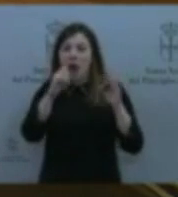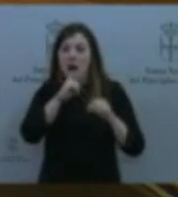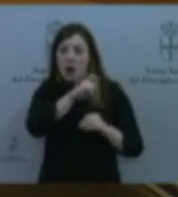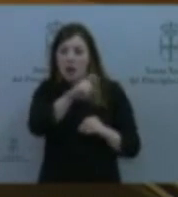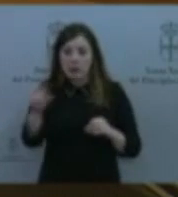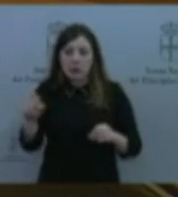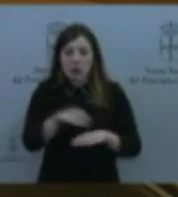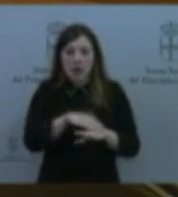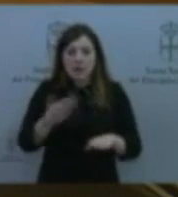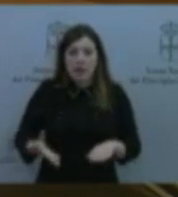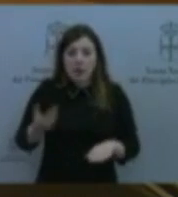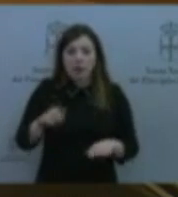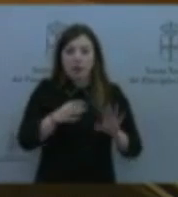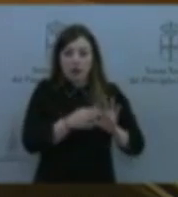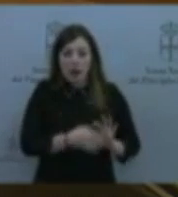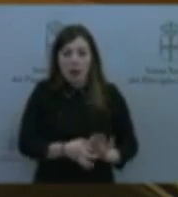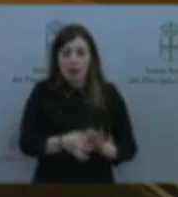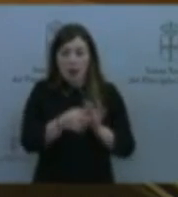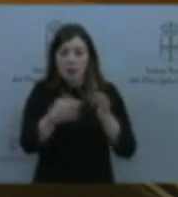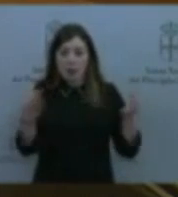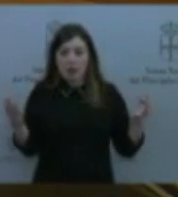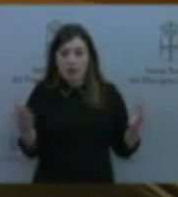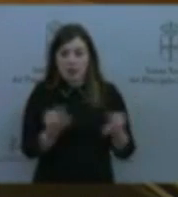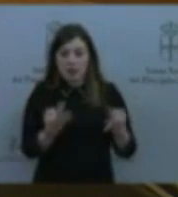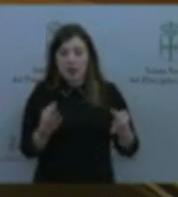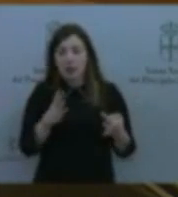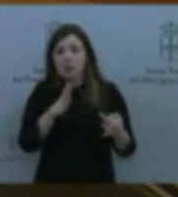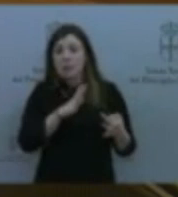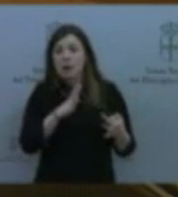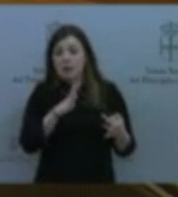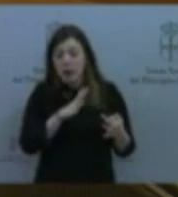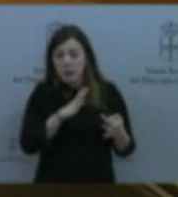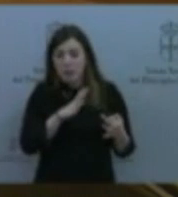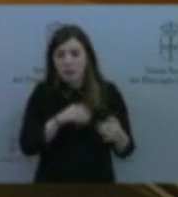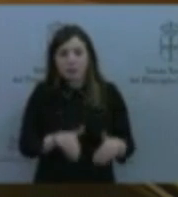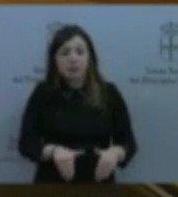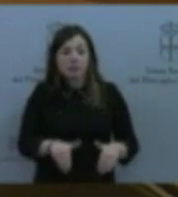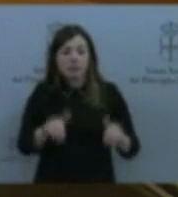que lle que, por favor, se abstengan de reducir el tiempo